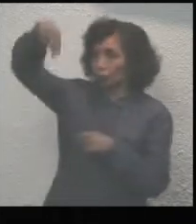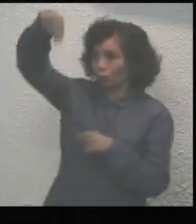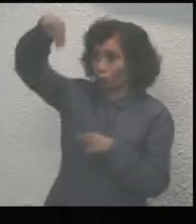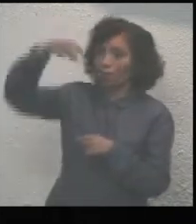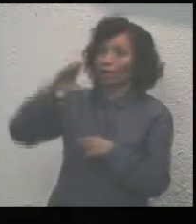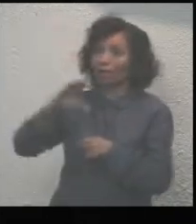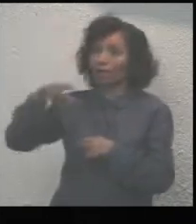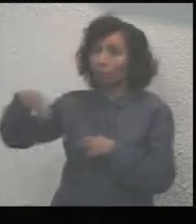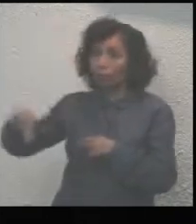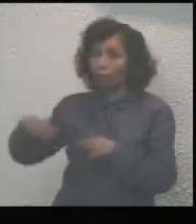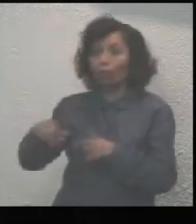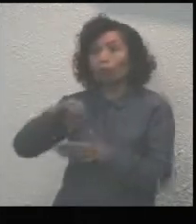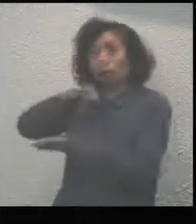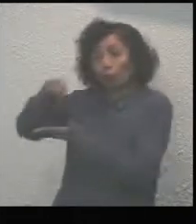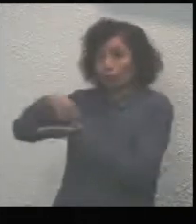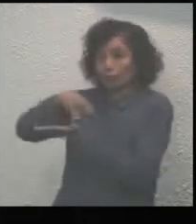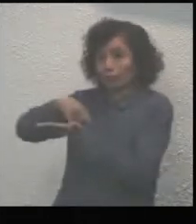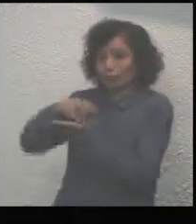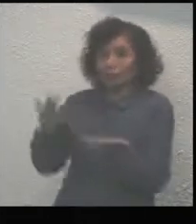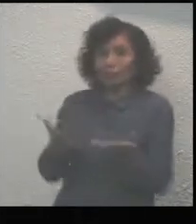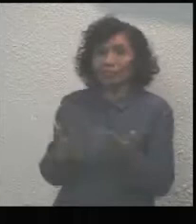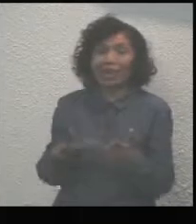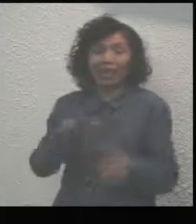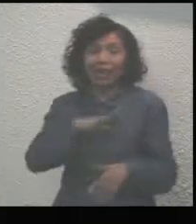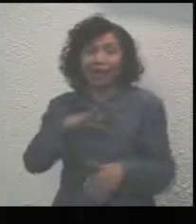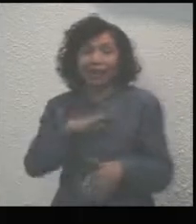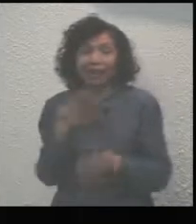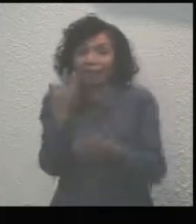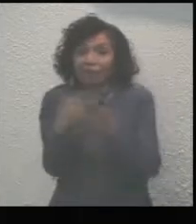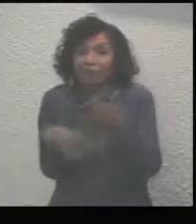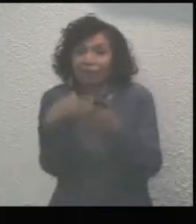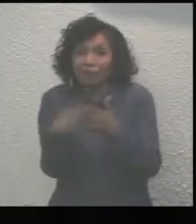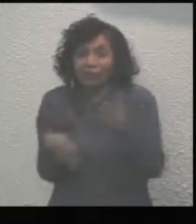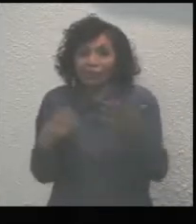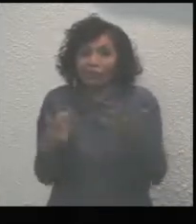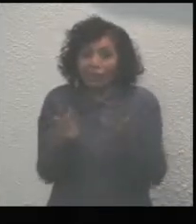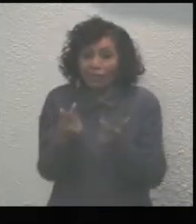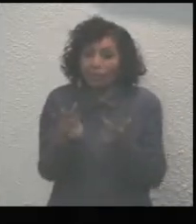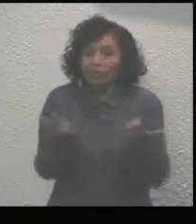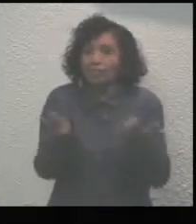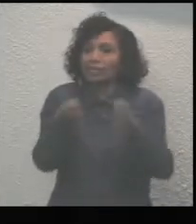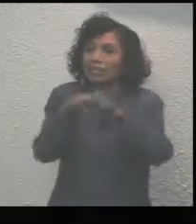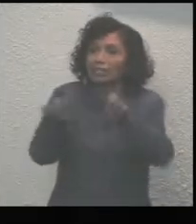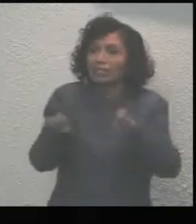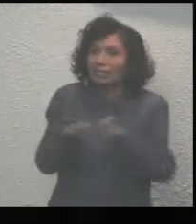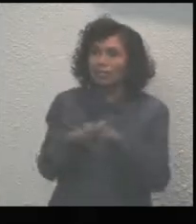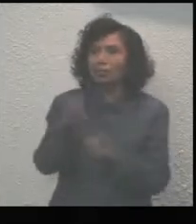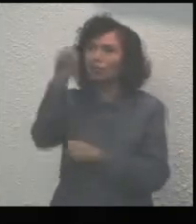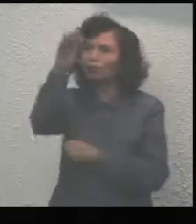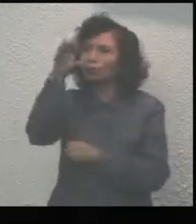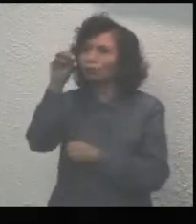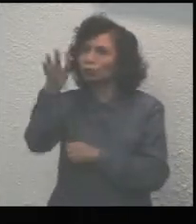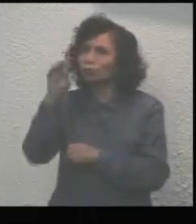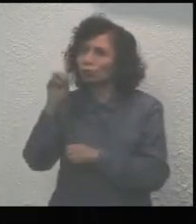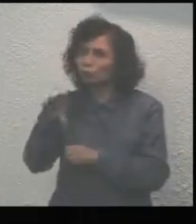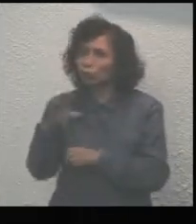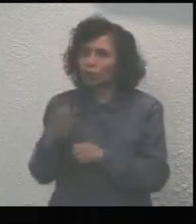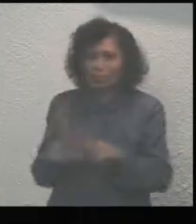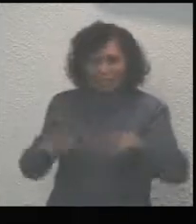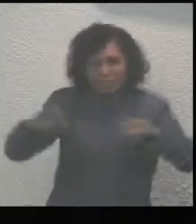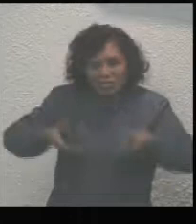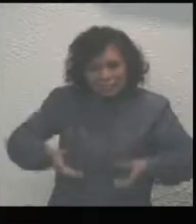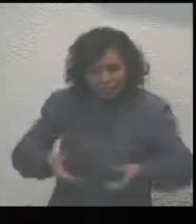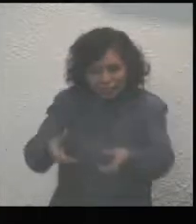y las islas. Existe una enorme falta de equipamiento urbano, semáforos y